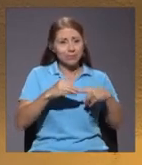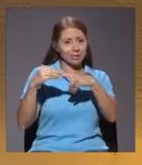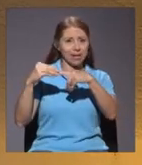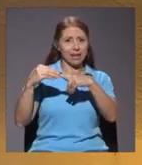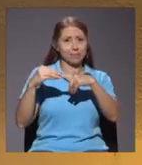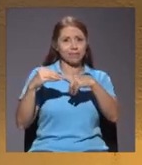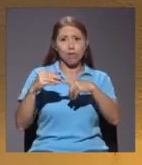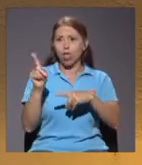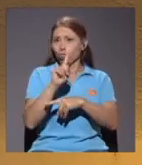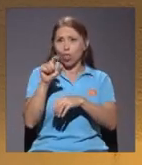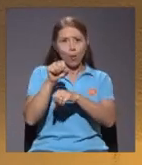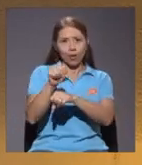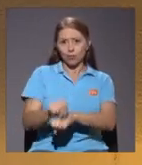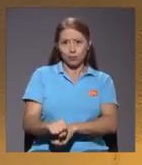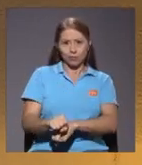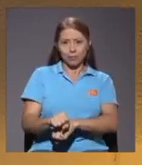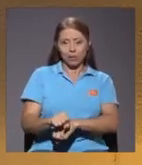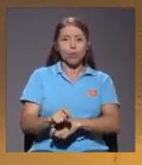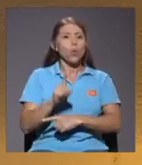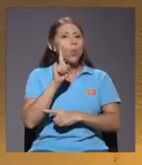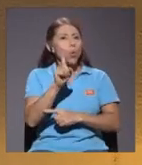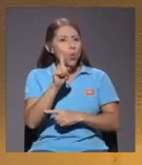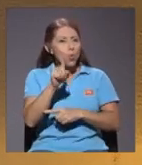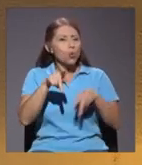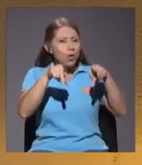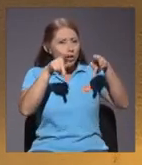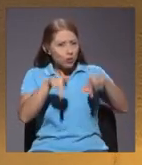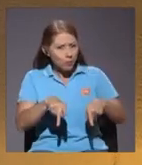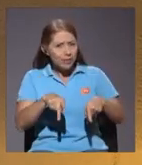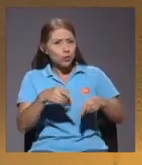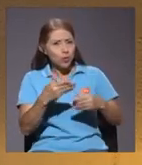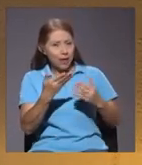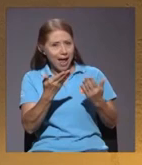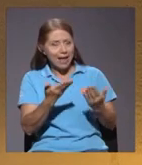inusual un uno de los personajes